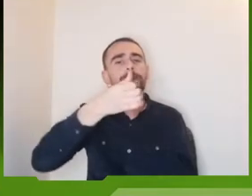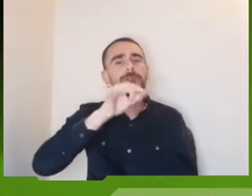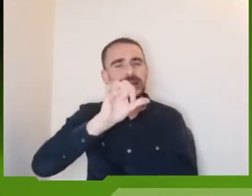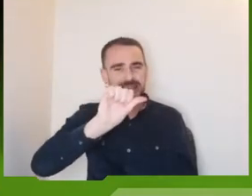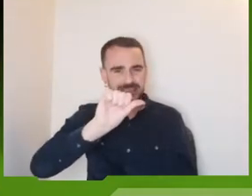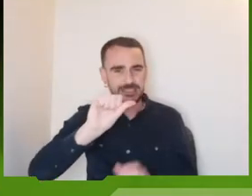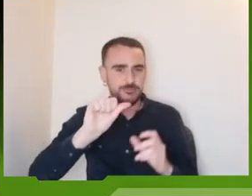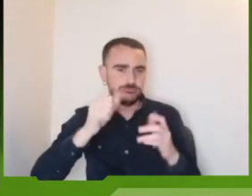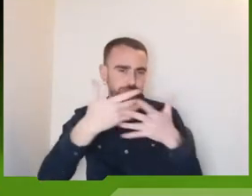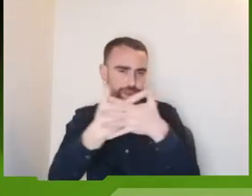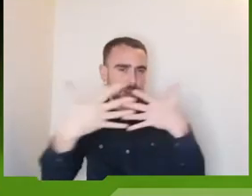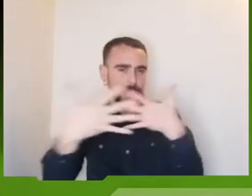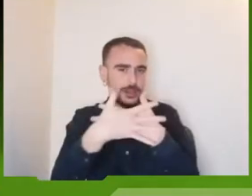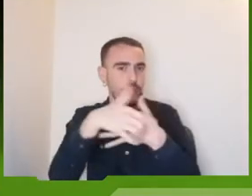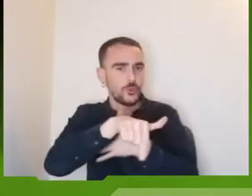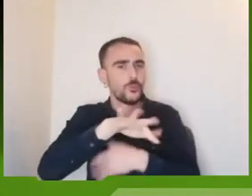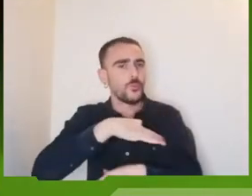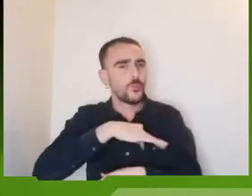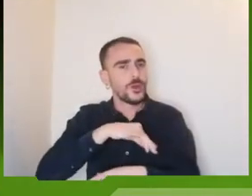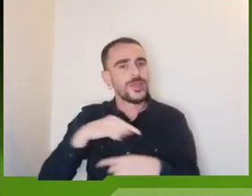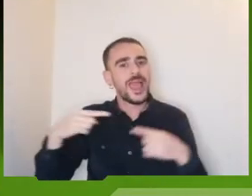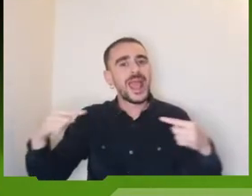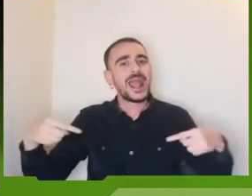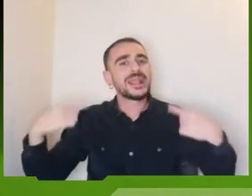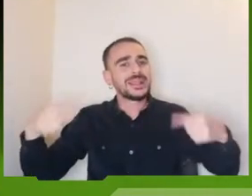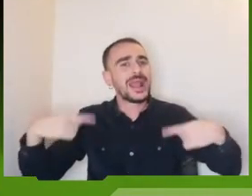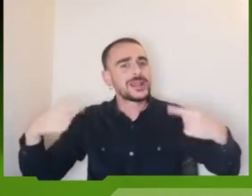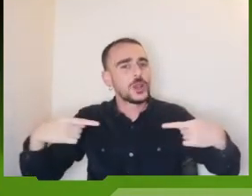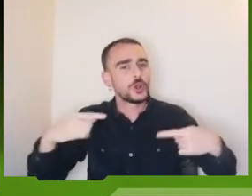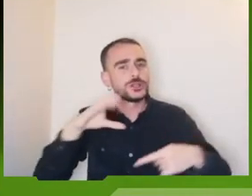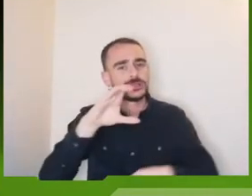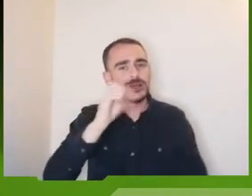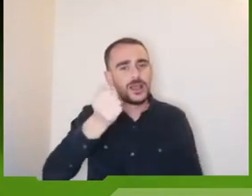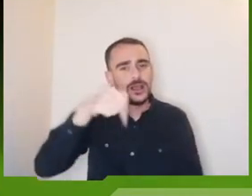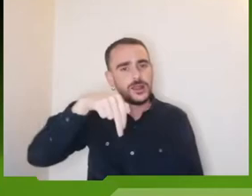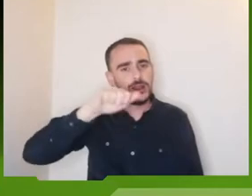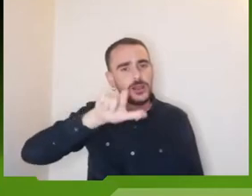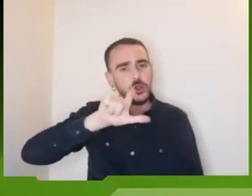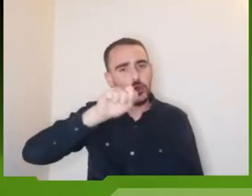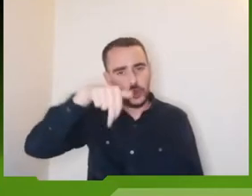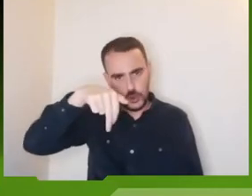hacer el relleno de canelones o no tiene nada que ver.